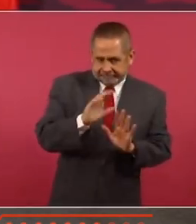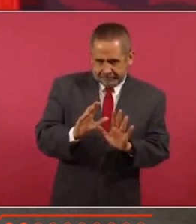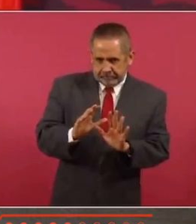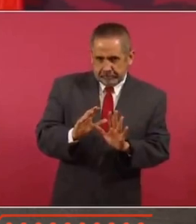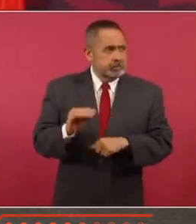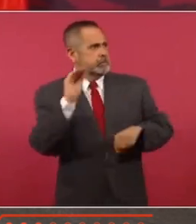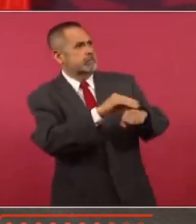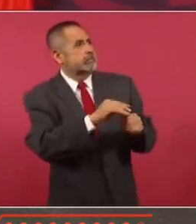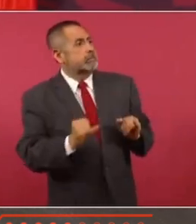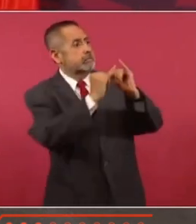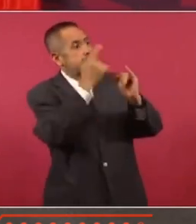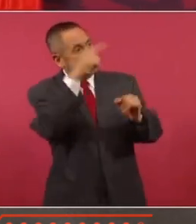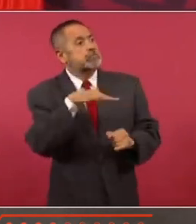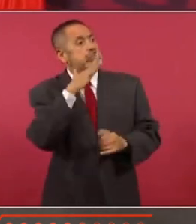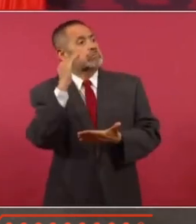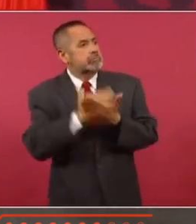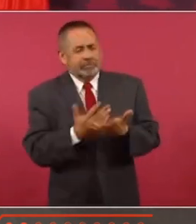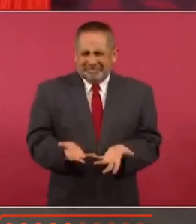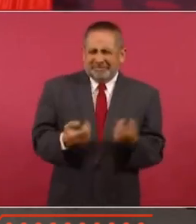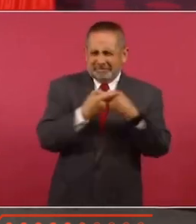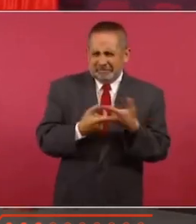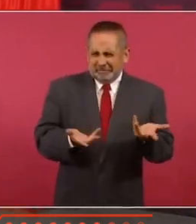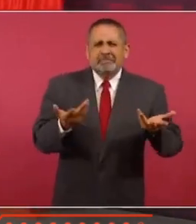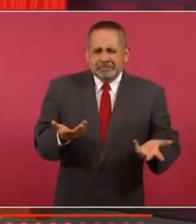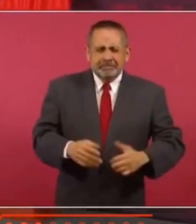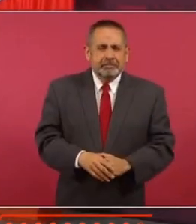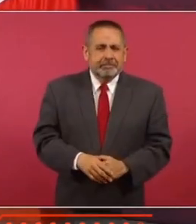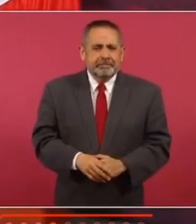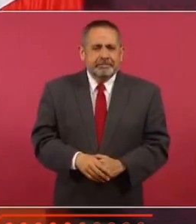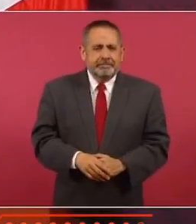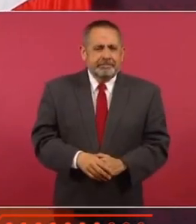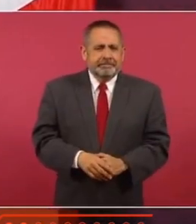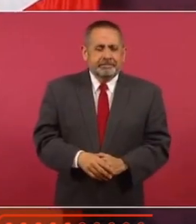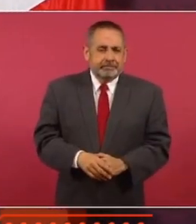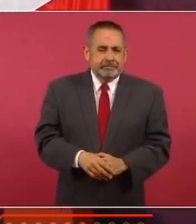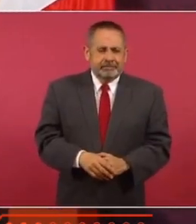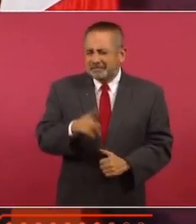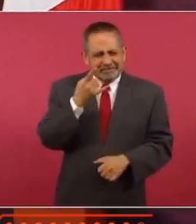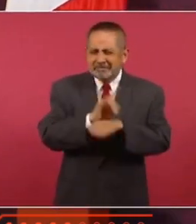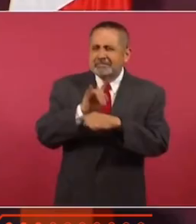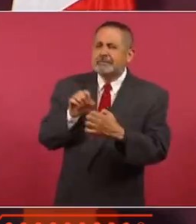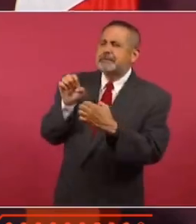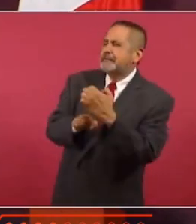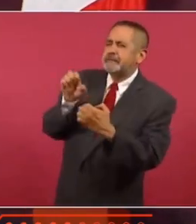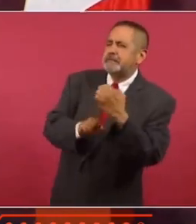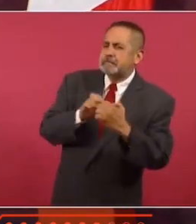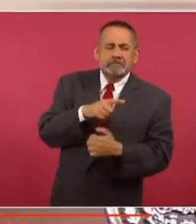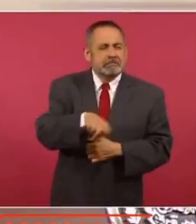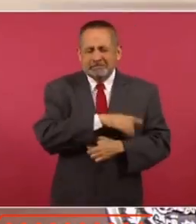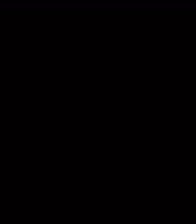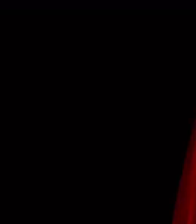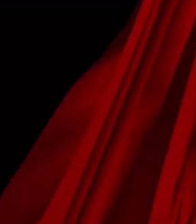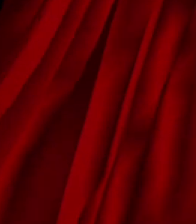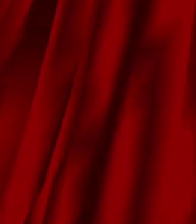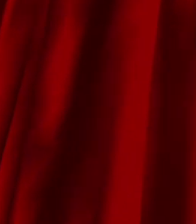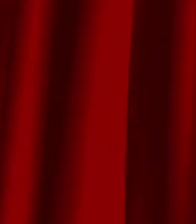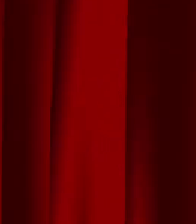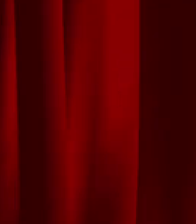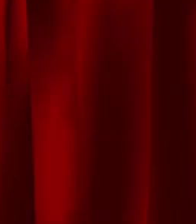organismos supuestamente para combatir la corrupción. Una tomadura de pelo, un disparate.